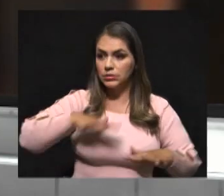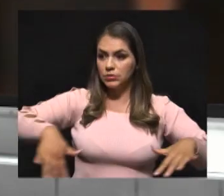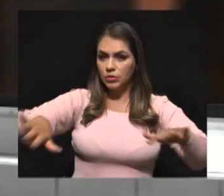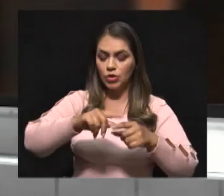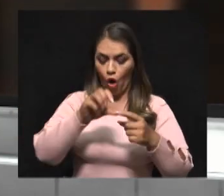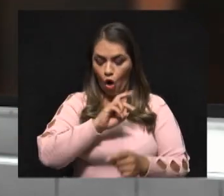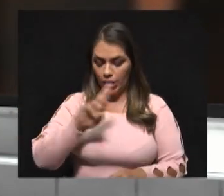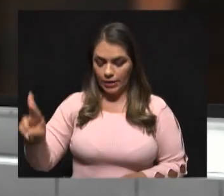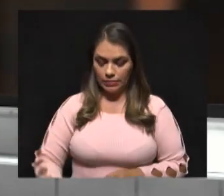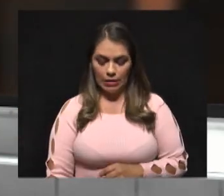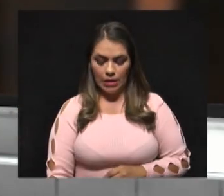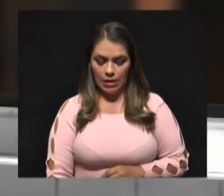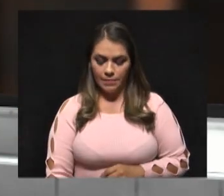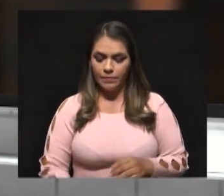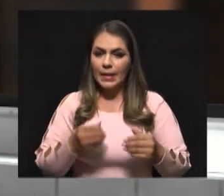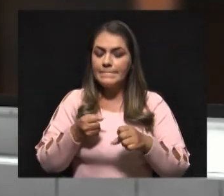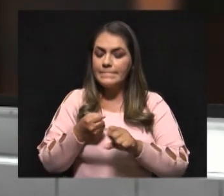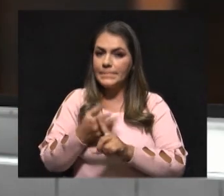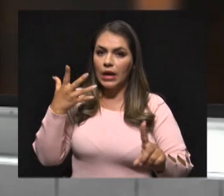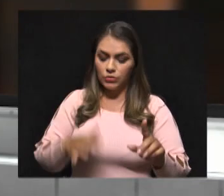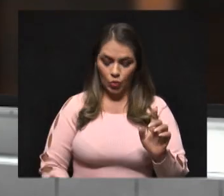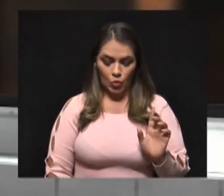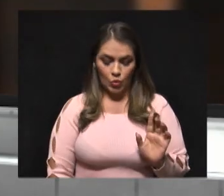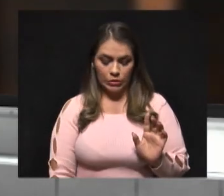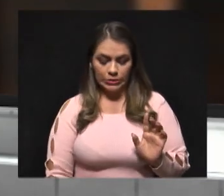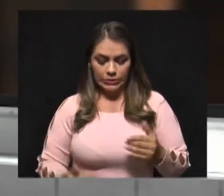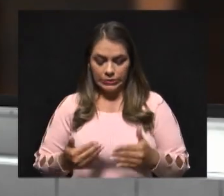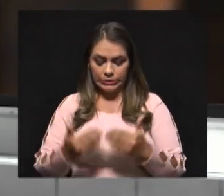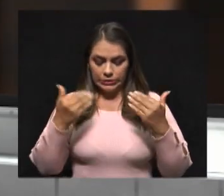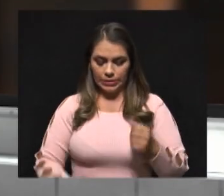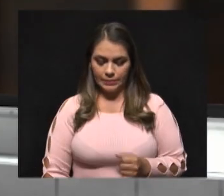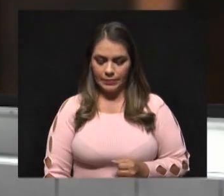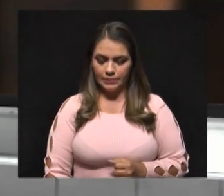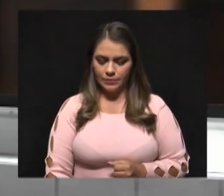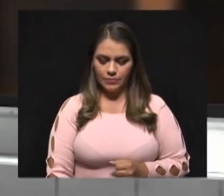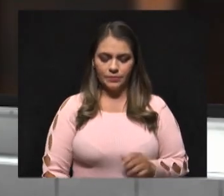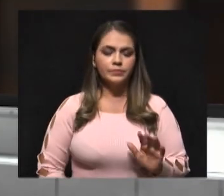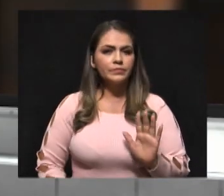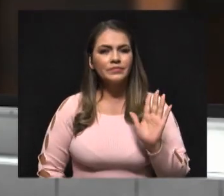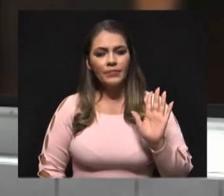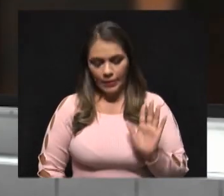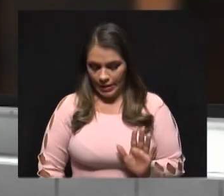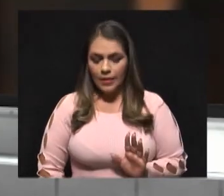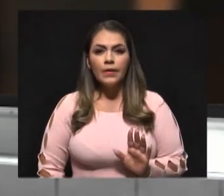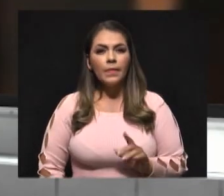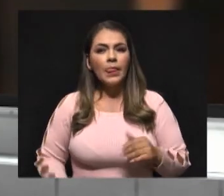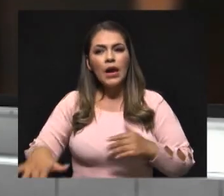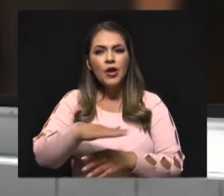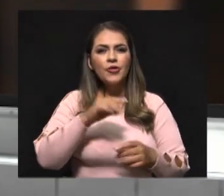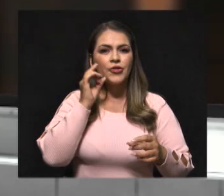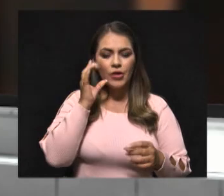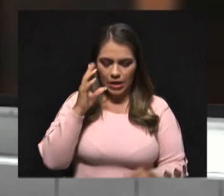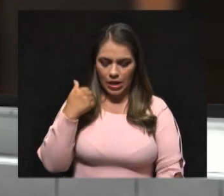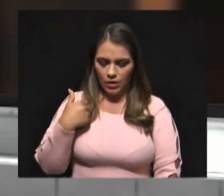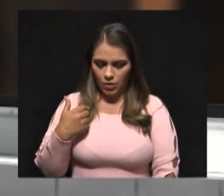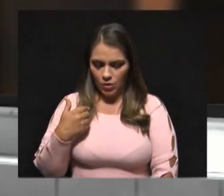oriente ya está pensando en la constitución de su área metropolitana tenemos río negro que ya está tan supremamente cerca con el túnel de